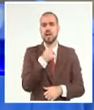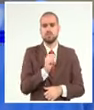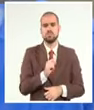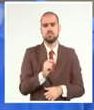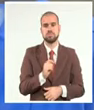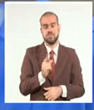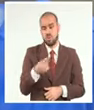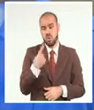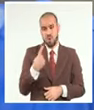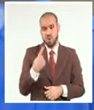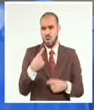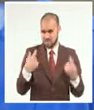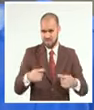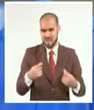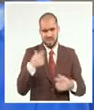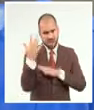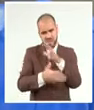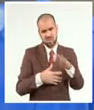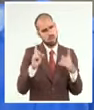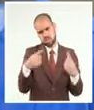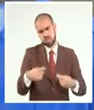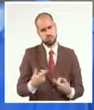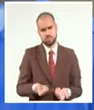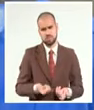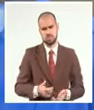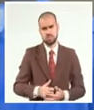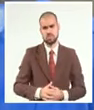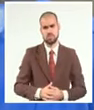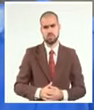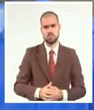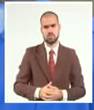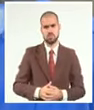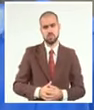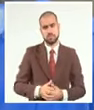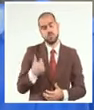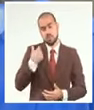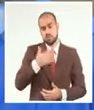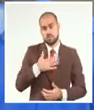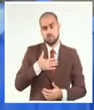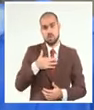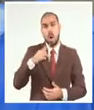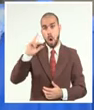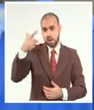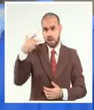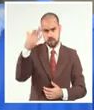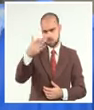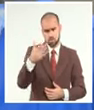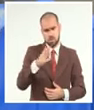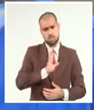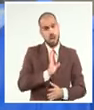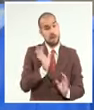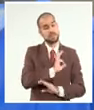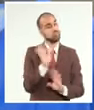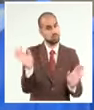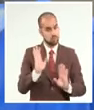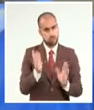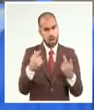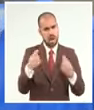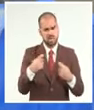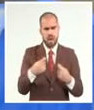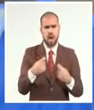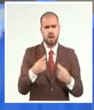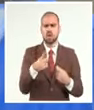llegado a lo que llegamos. Eso espero que más nunca vuelva a pasar y no le aconsejo a ninguno de los jóvenes que nos